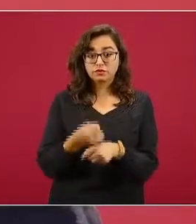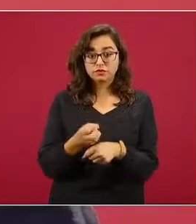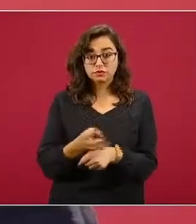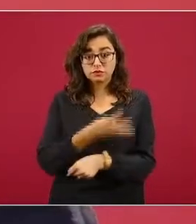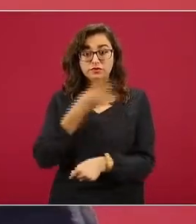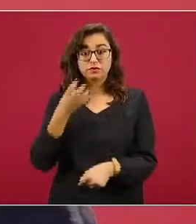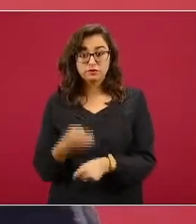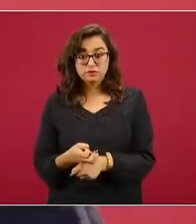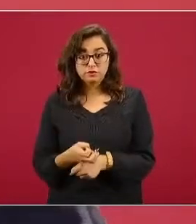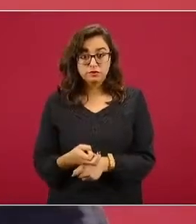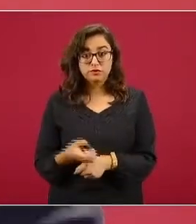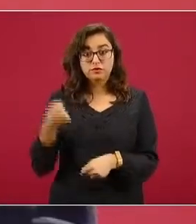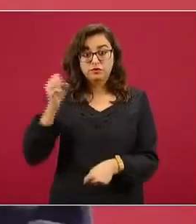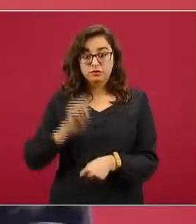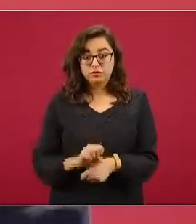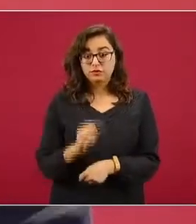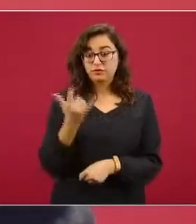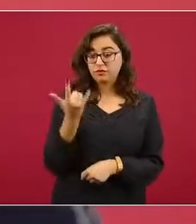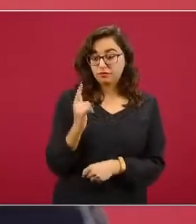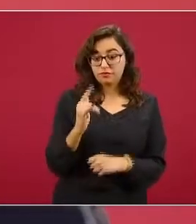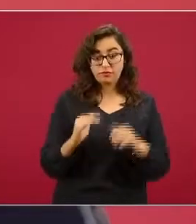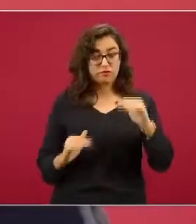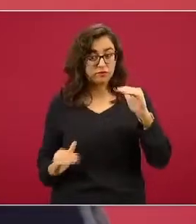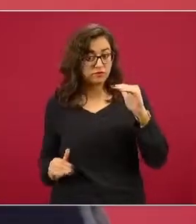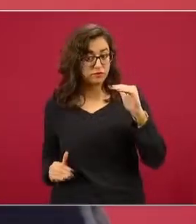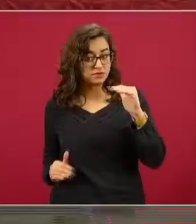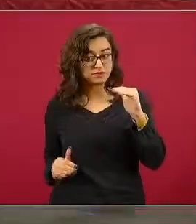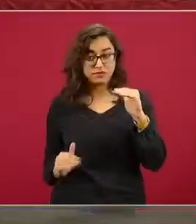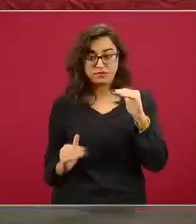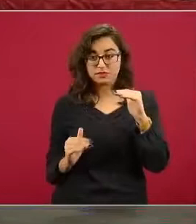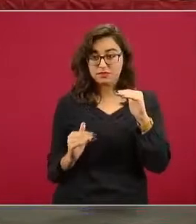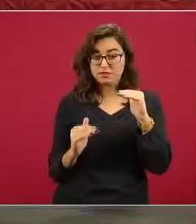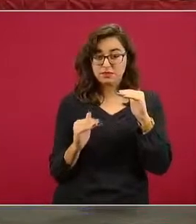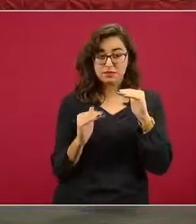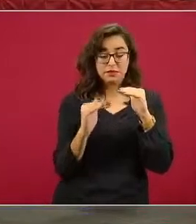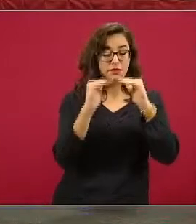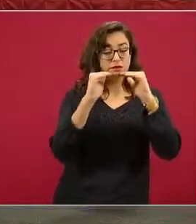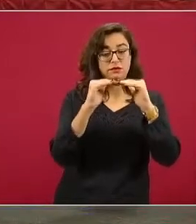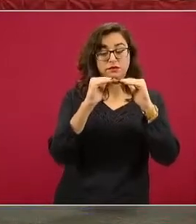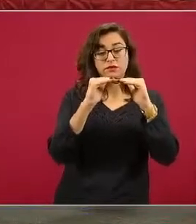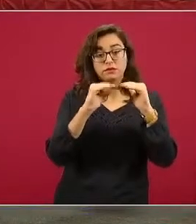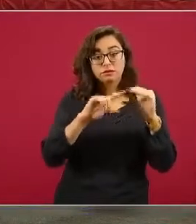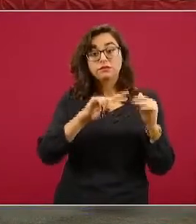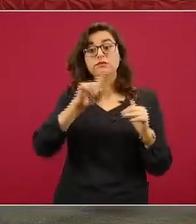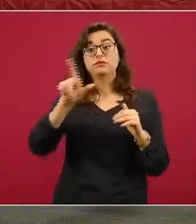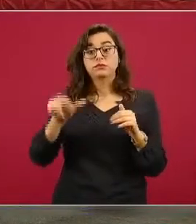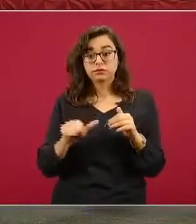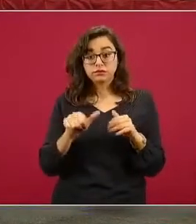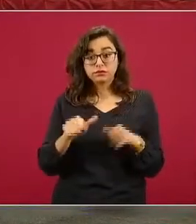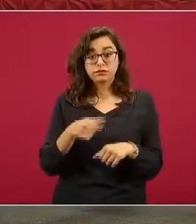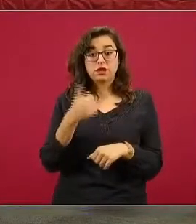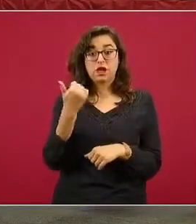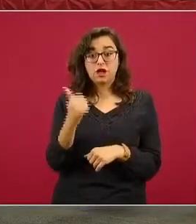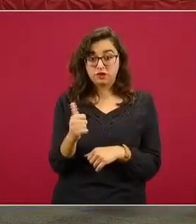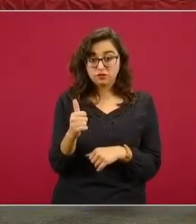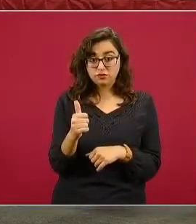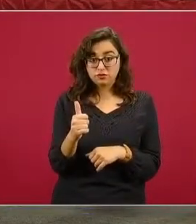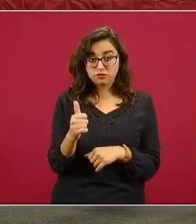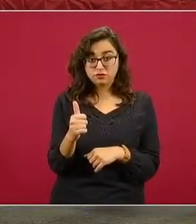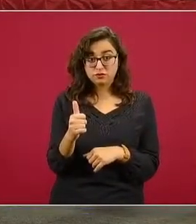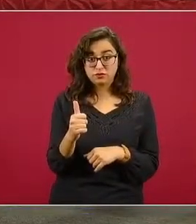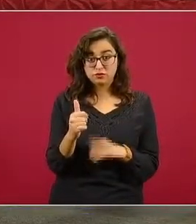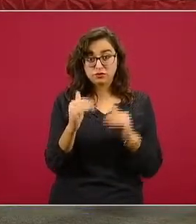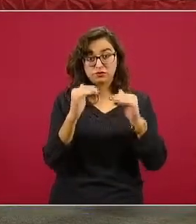semanas de julio llegamos al punto máximo de la intensidad epidémica, Posteriormente, primera semana de agosto